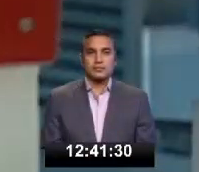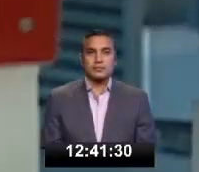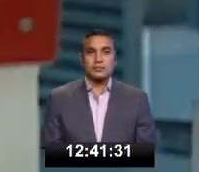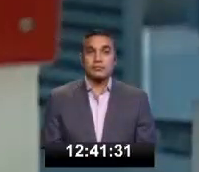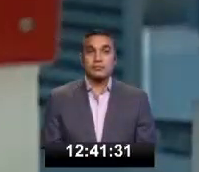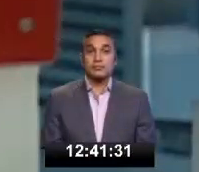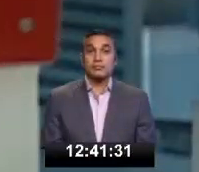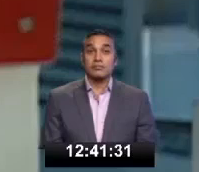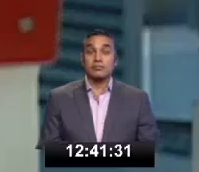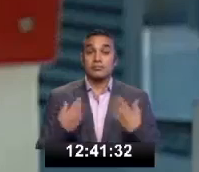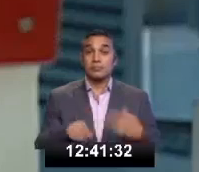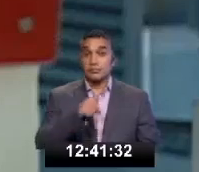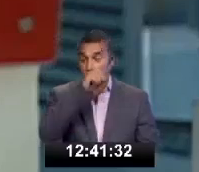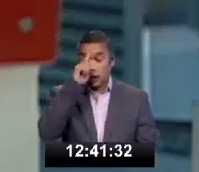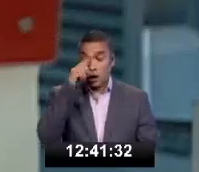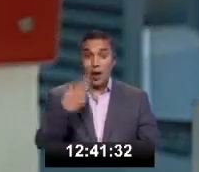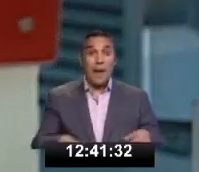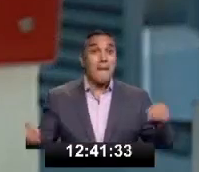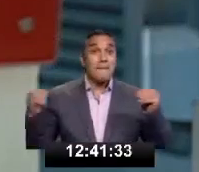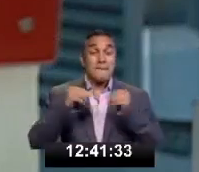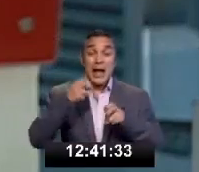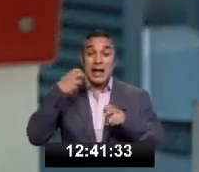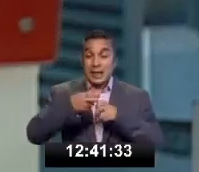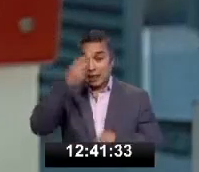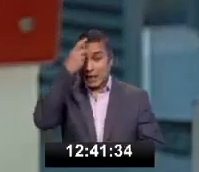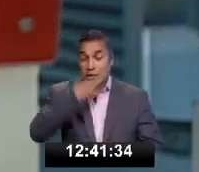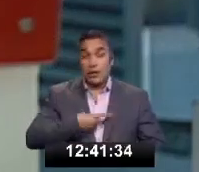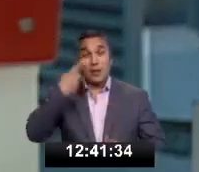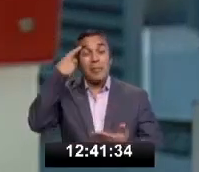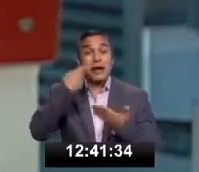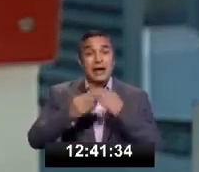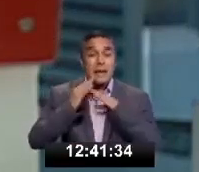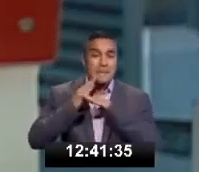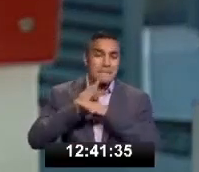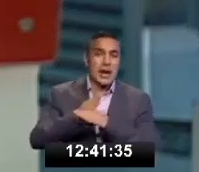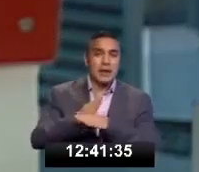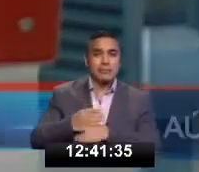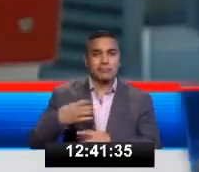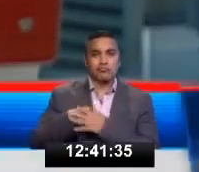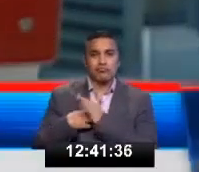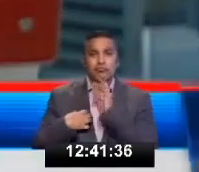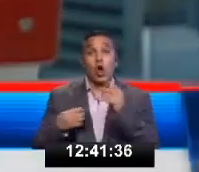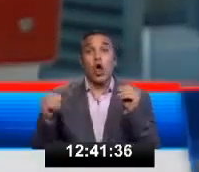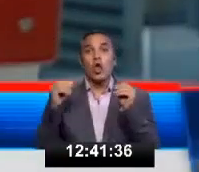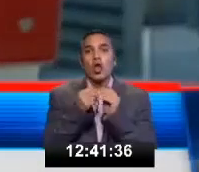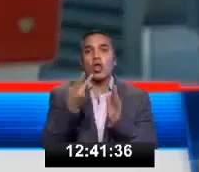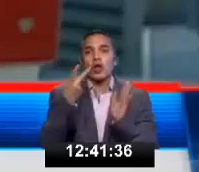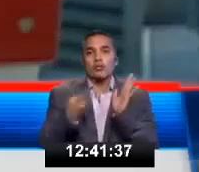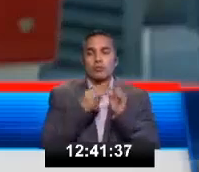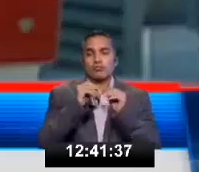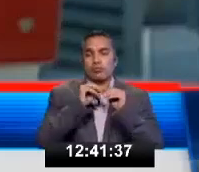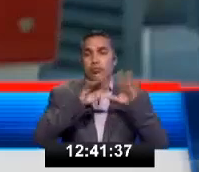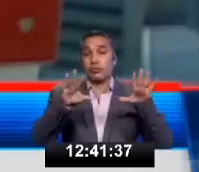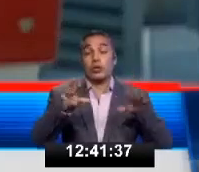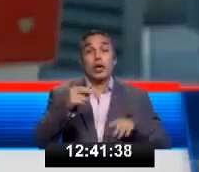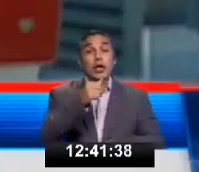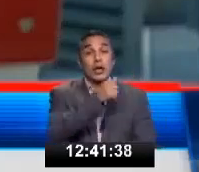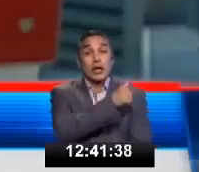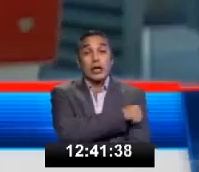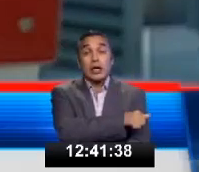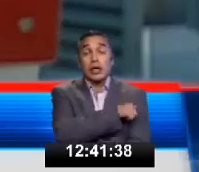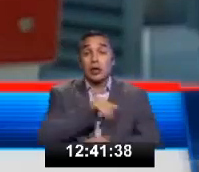madrid- de amplias restricciones a la movilidad para frenar el rebrote del cob y 19 mientras que el río de janeiro